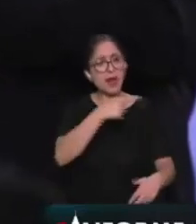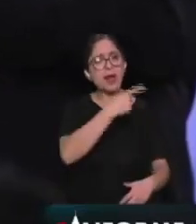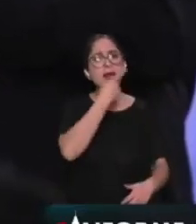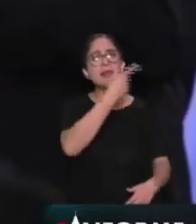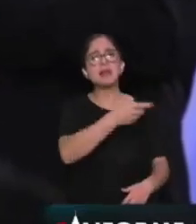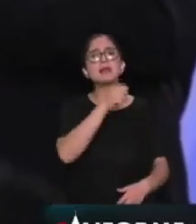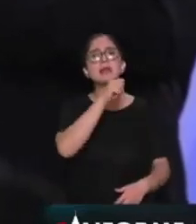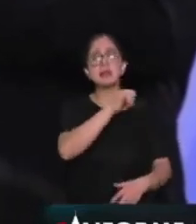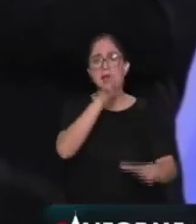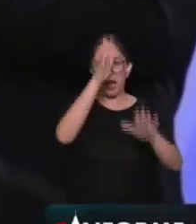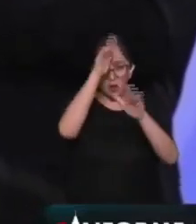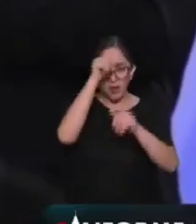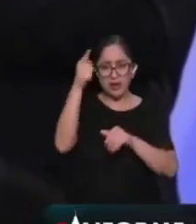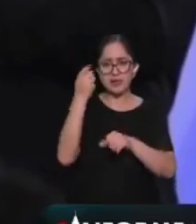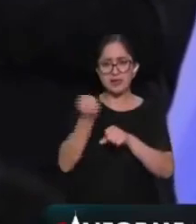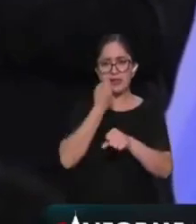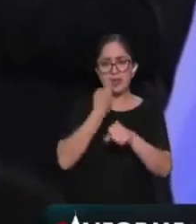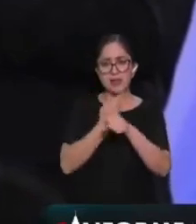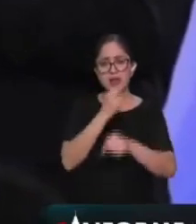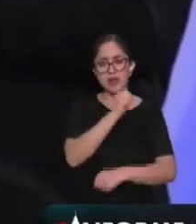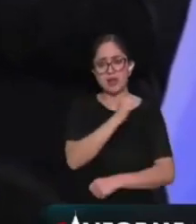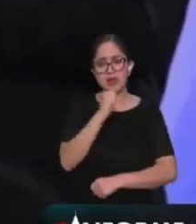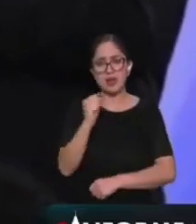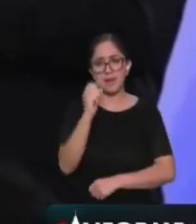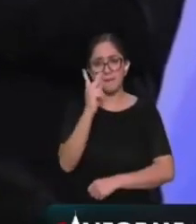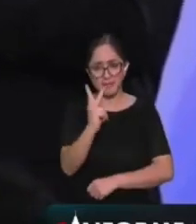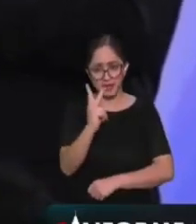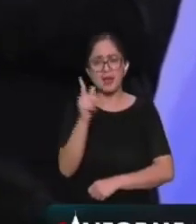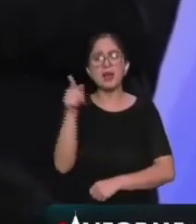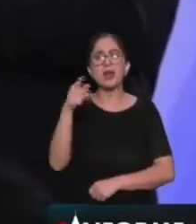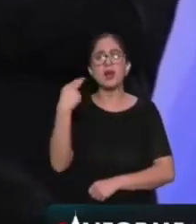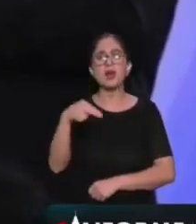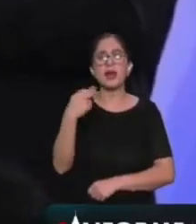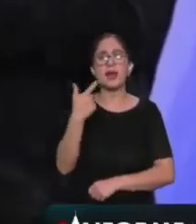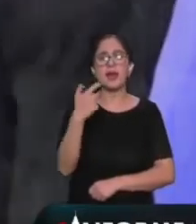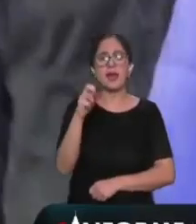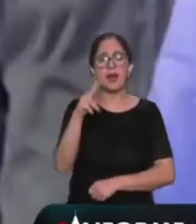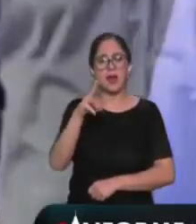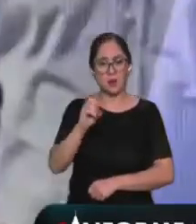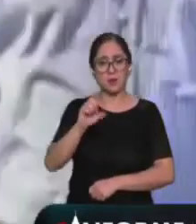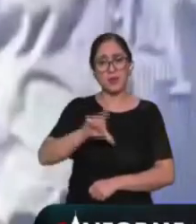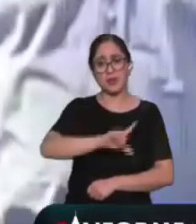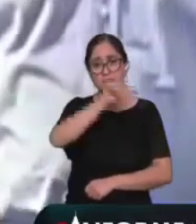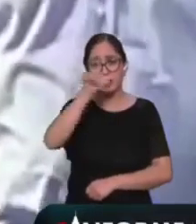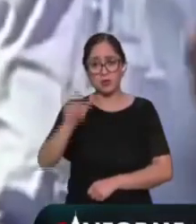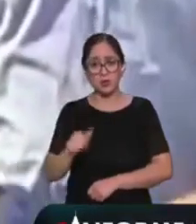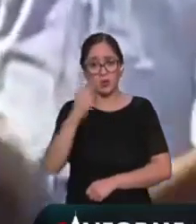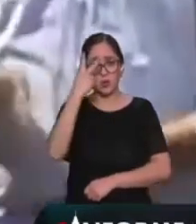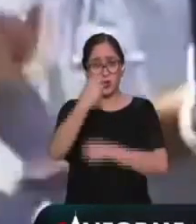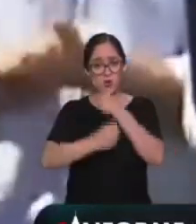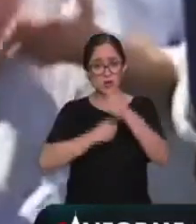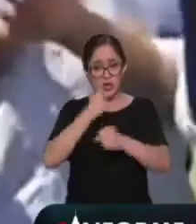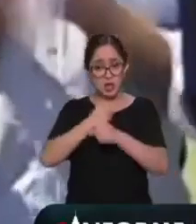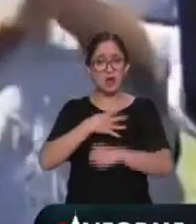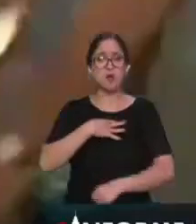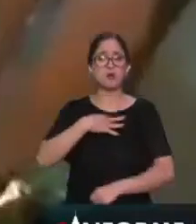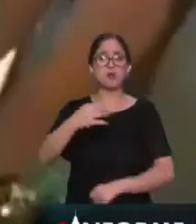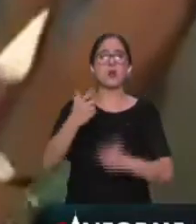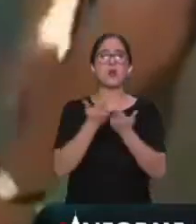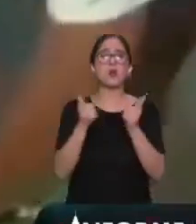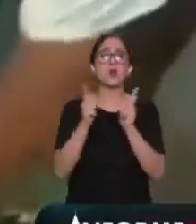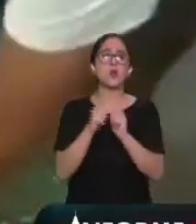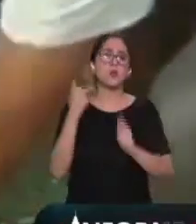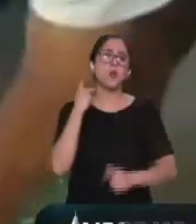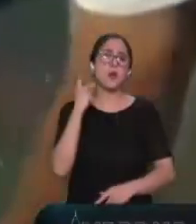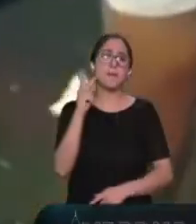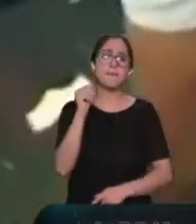relación con el entonces secretario de Seguridad Pública, Genaro García Luna. 2 años después, la activista se presentó como candidata del PAN para el gobierno de la